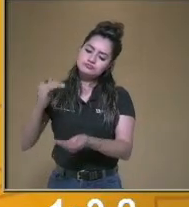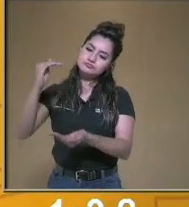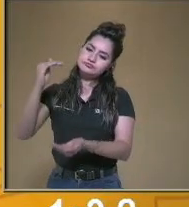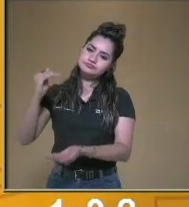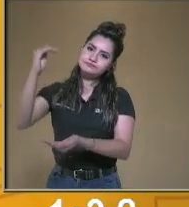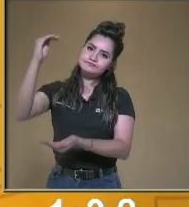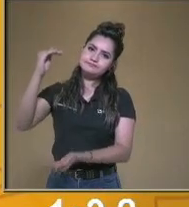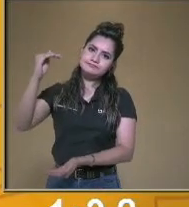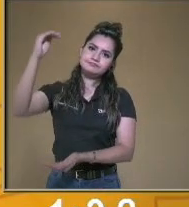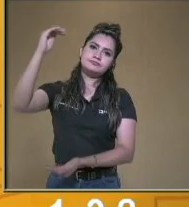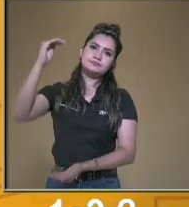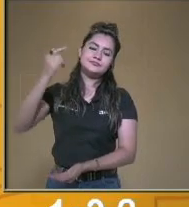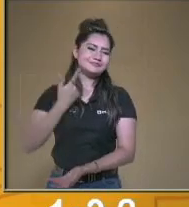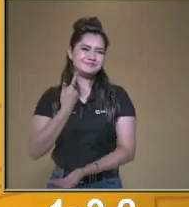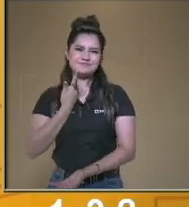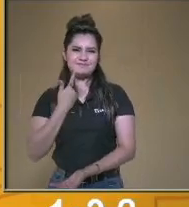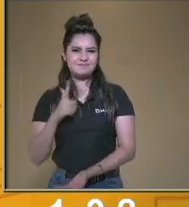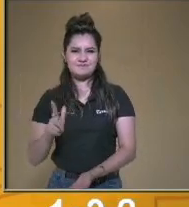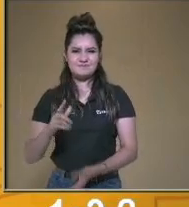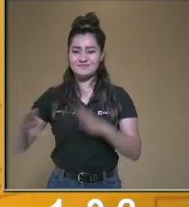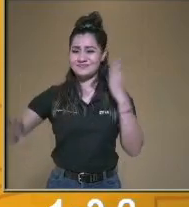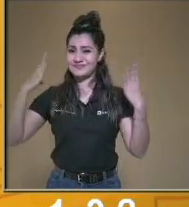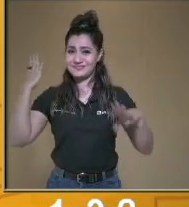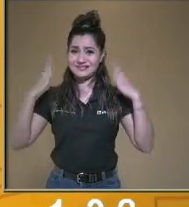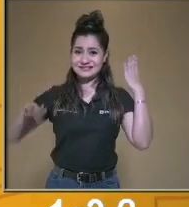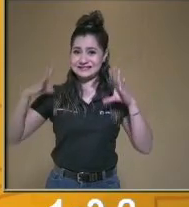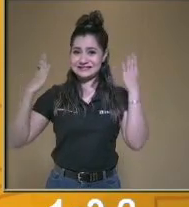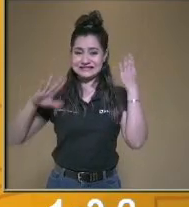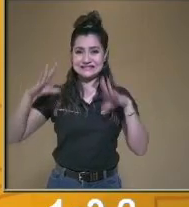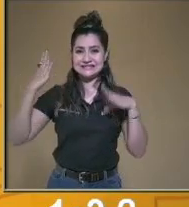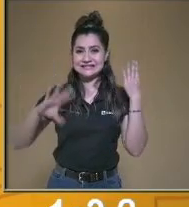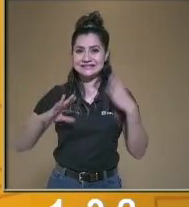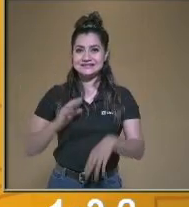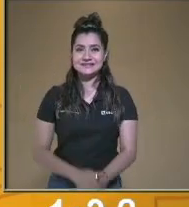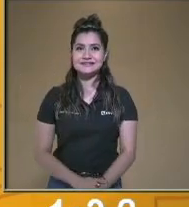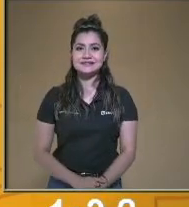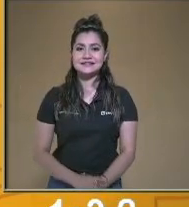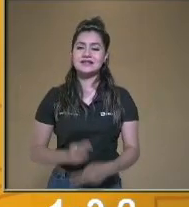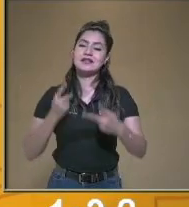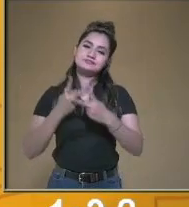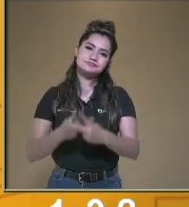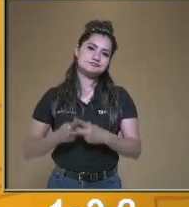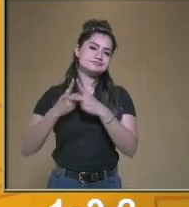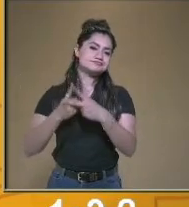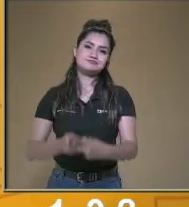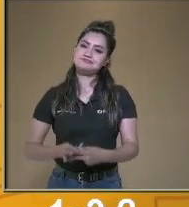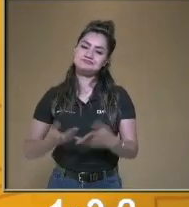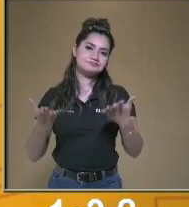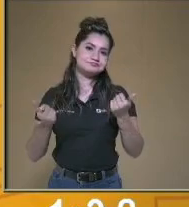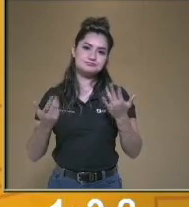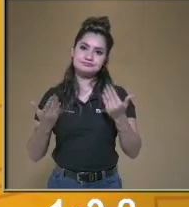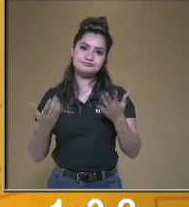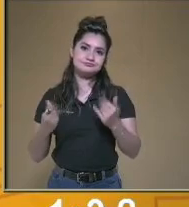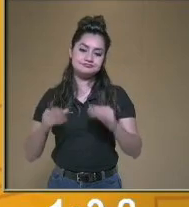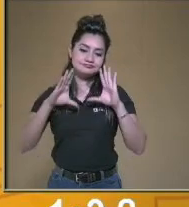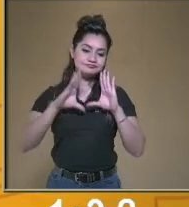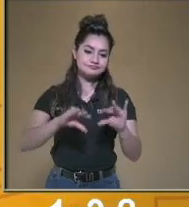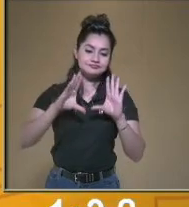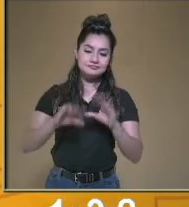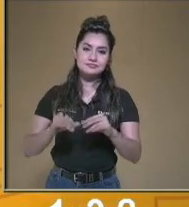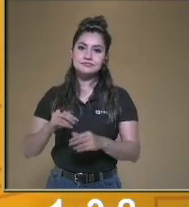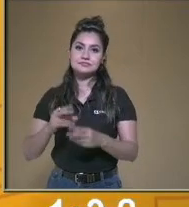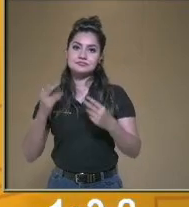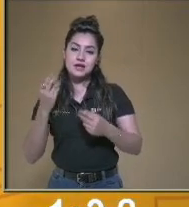tiempo empiezan a crecer, son muy traviesos a esa edad y no tenemos la paciencia para cuidarlos y para educarlos, y es cuando